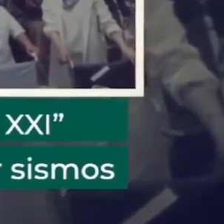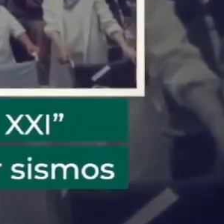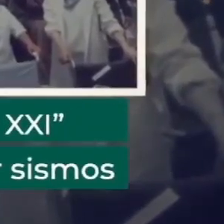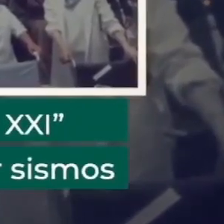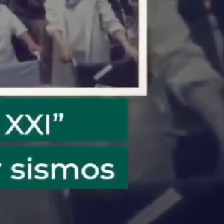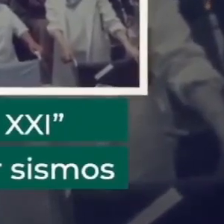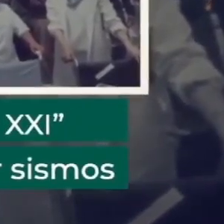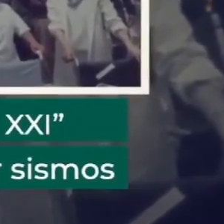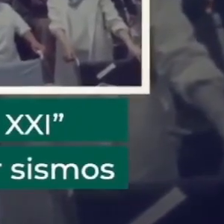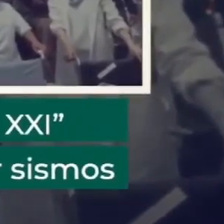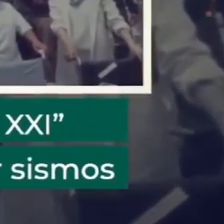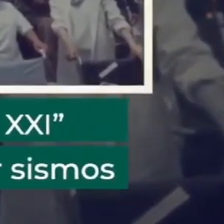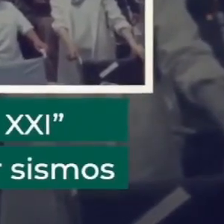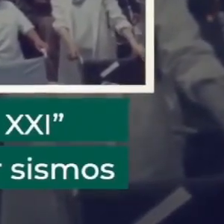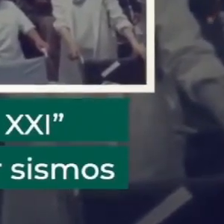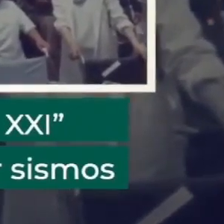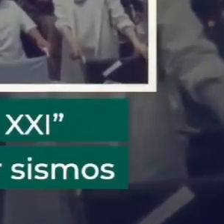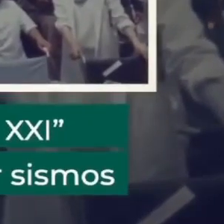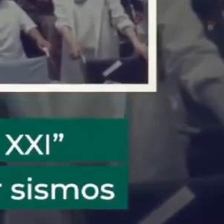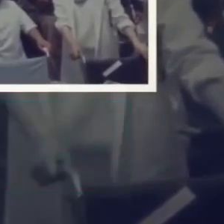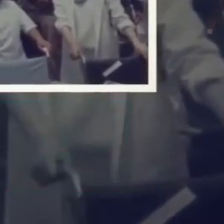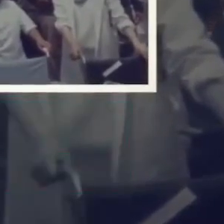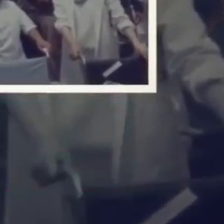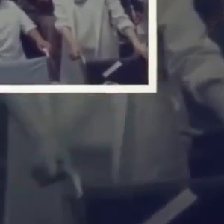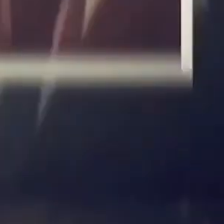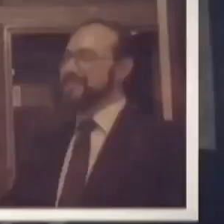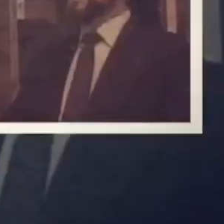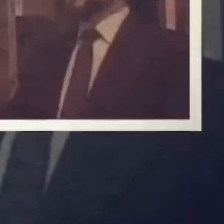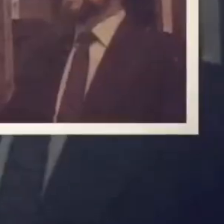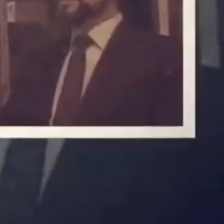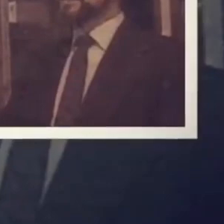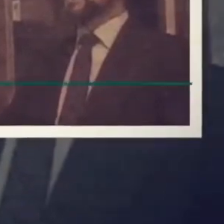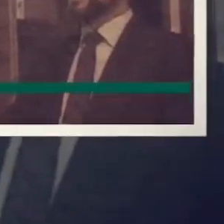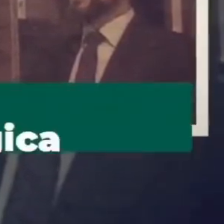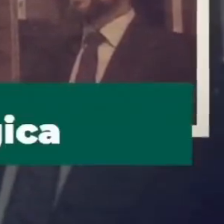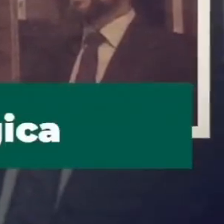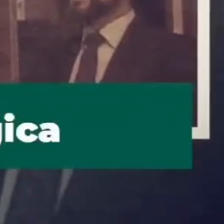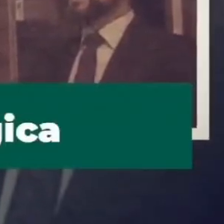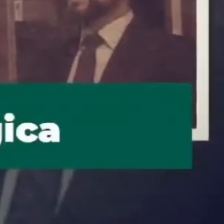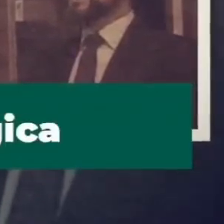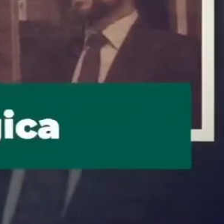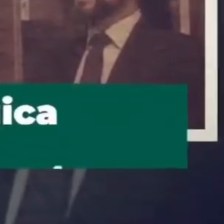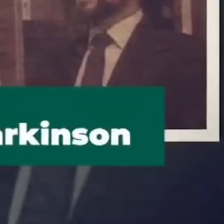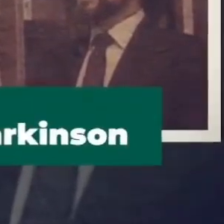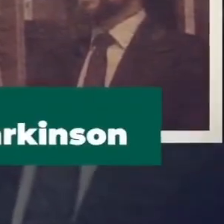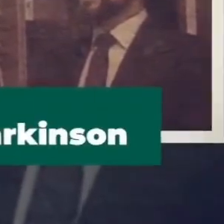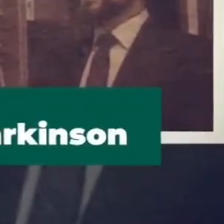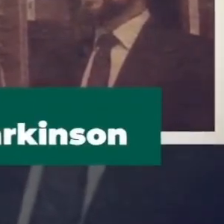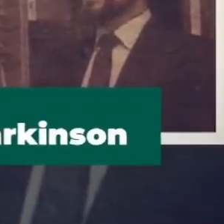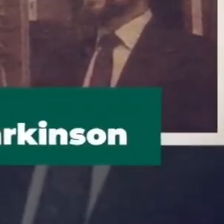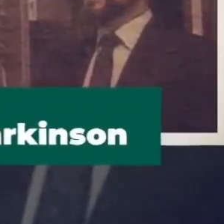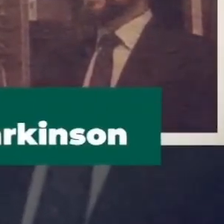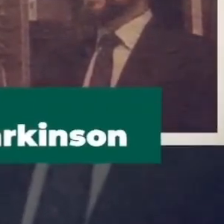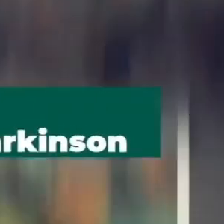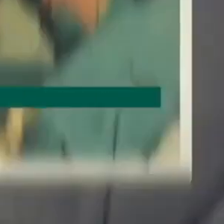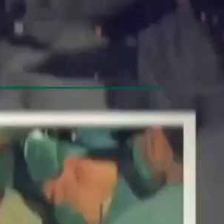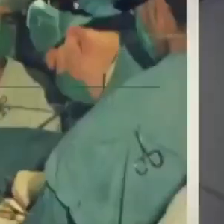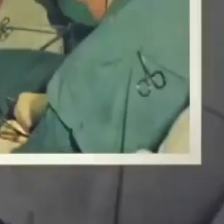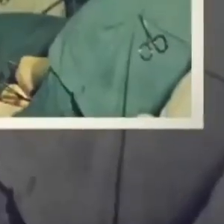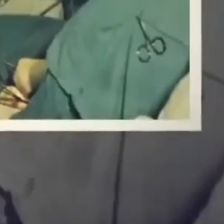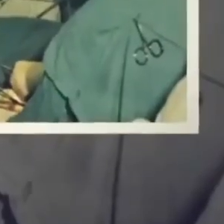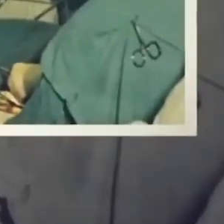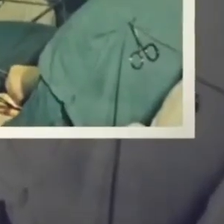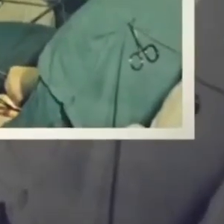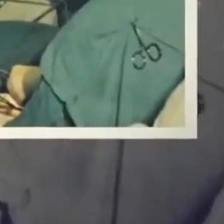fueron canalizados a otras unidades del IMSS de forma rápida y cuidadosa. Se puso en práctica una técnica quirúrgica para curar el mal de